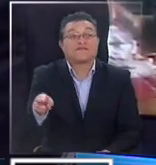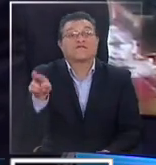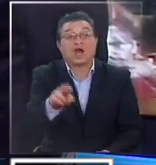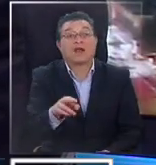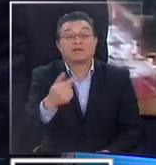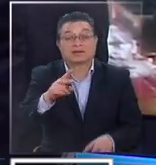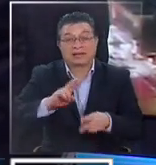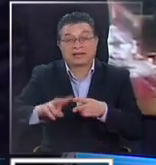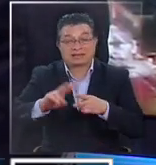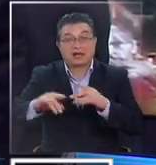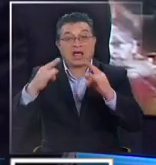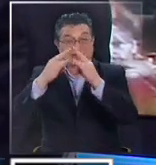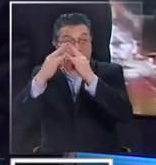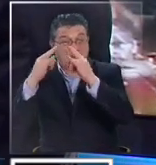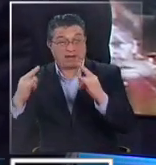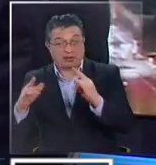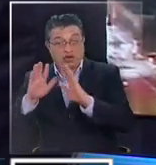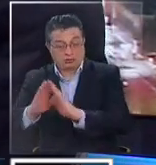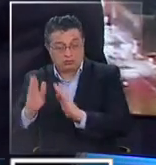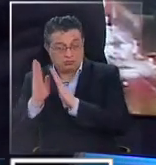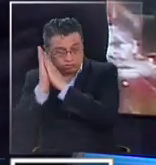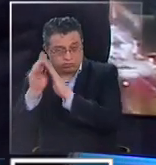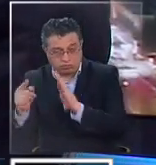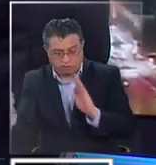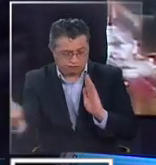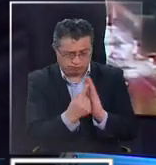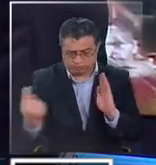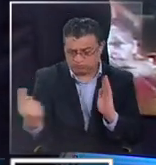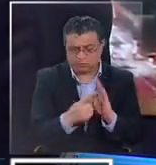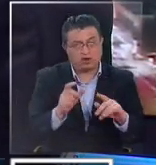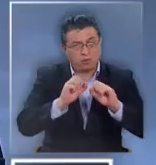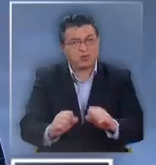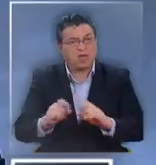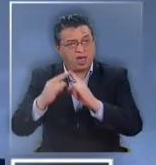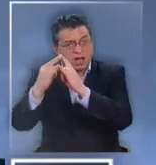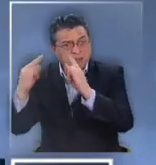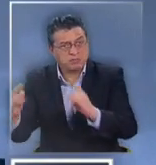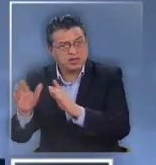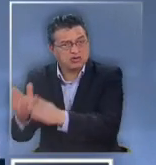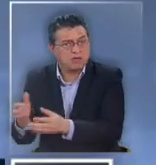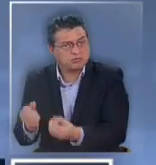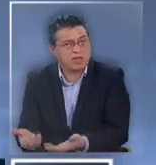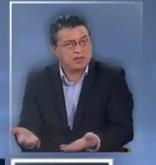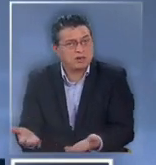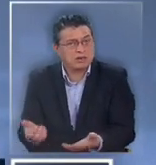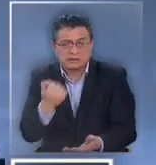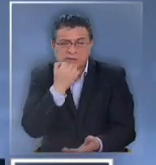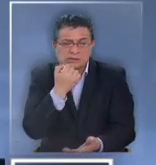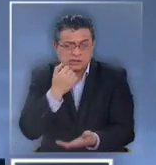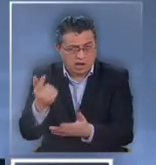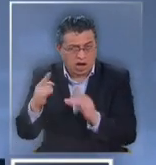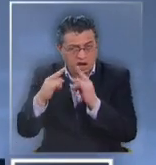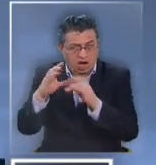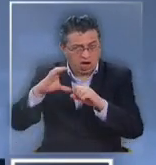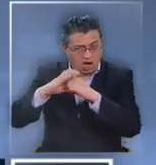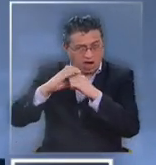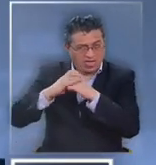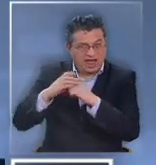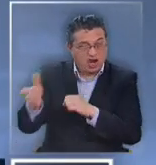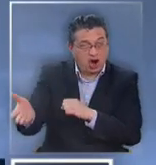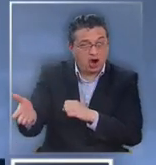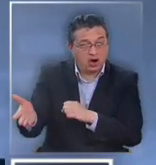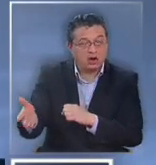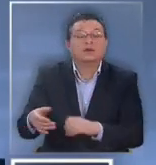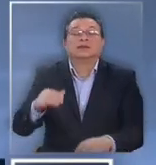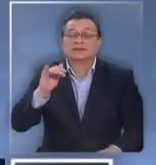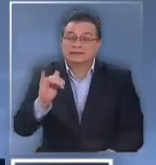campamentos para evitar ese flujo diario para no afectar la actividad por una falla y el golco sí pero eso no puede hacerse